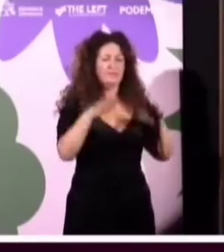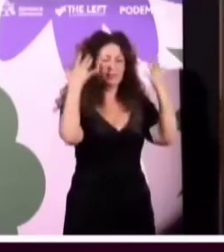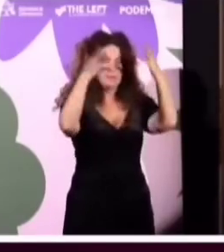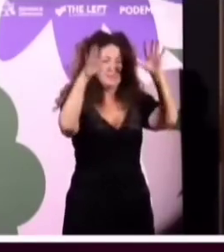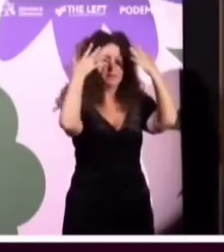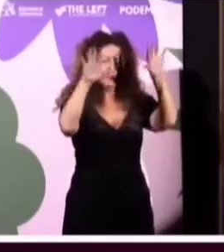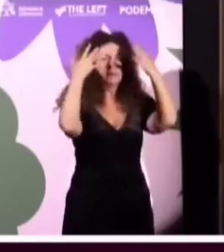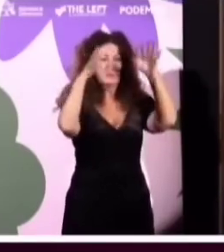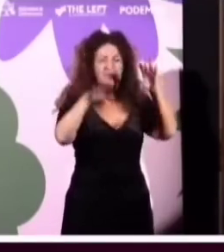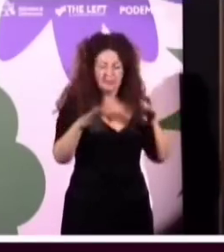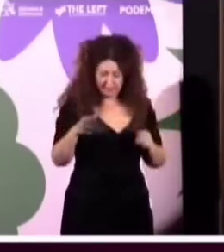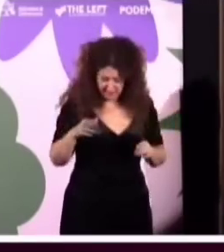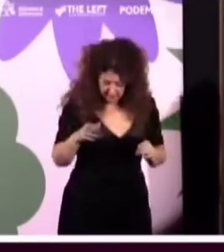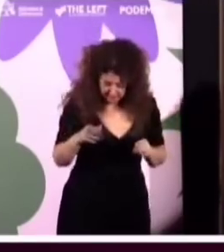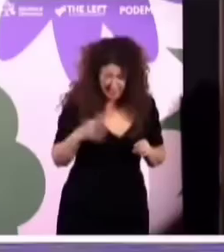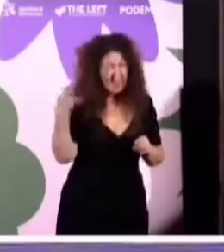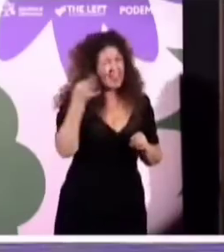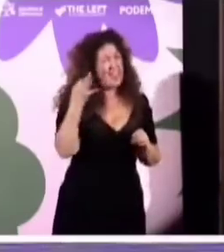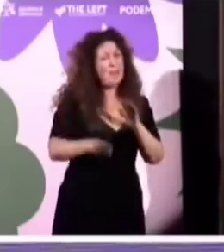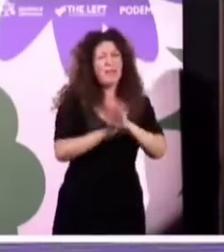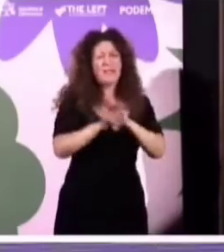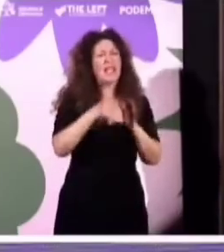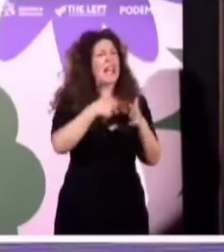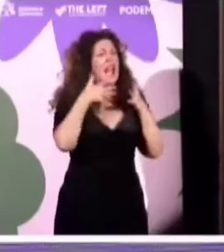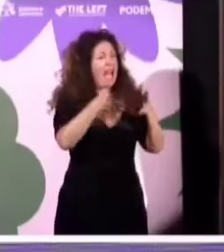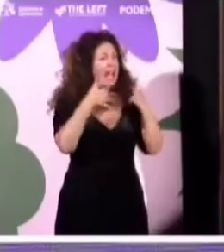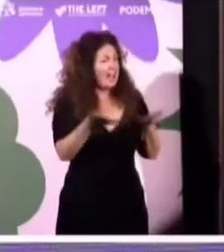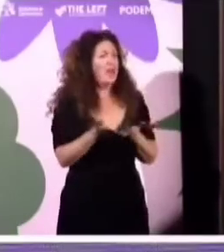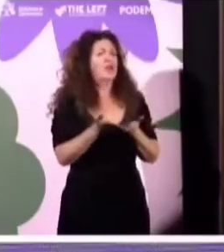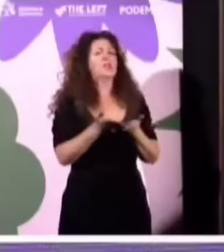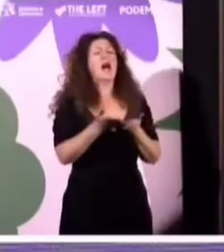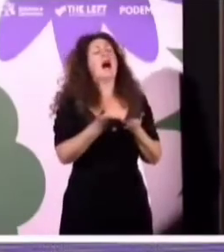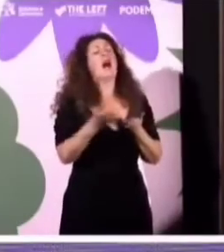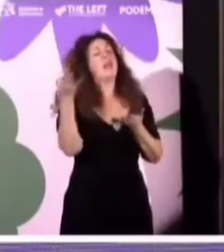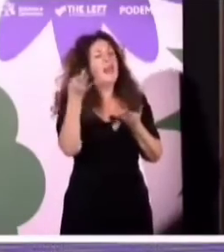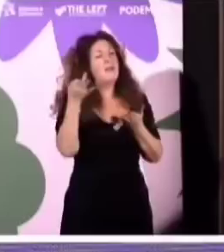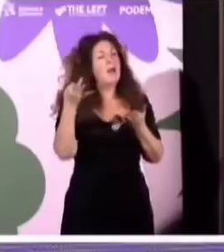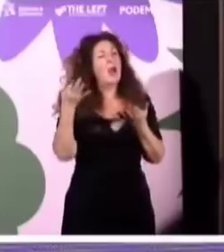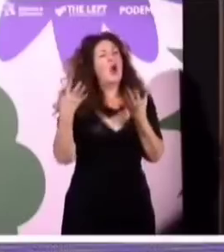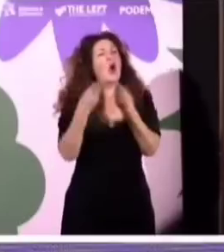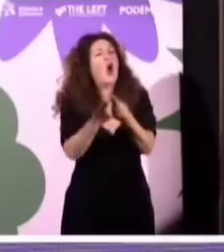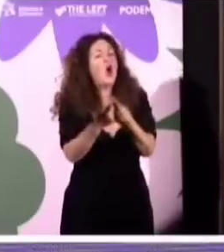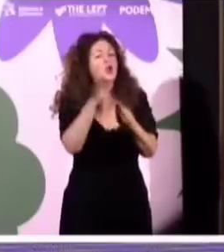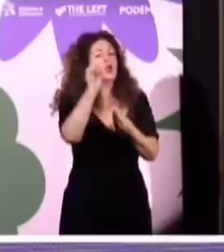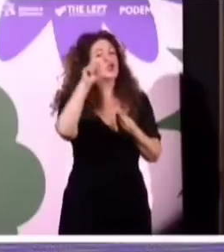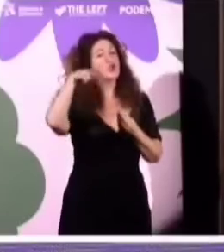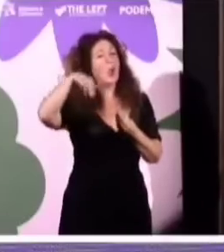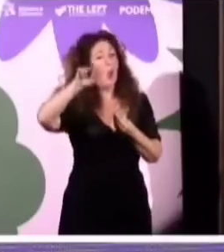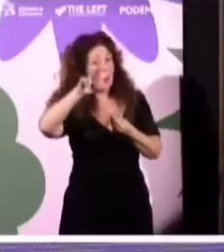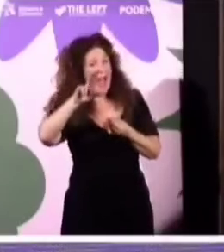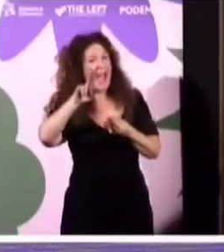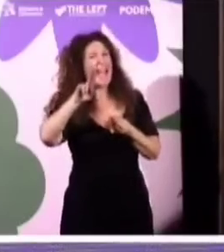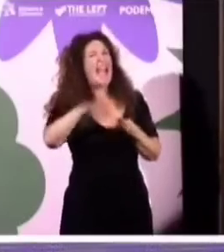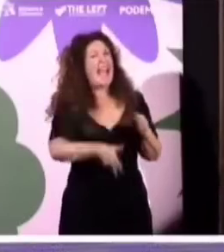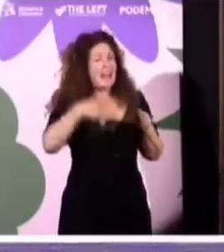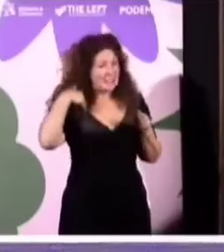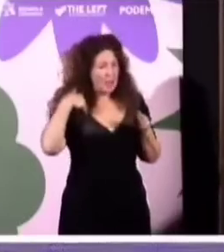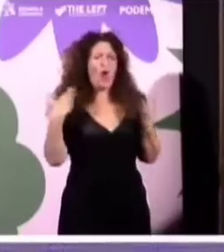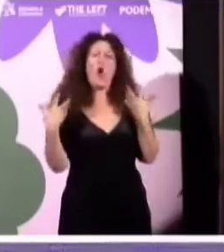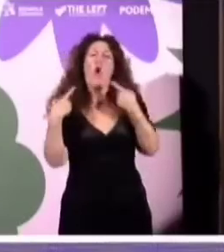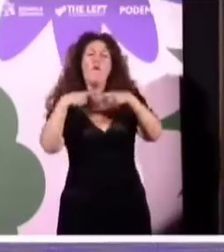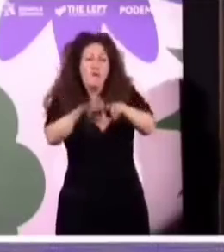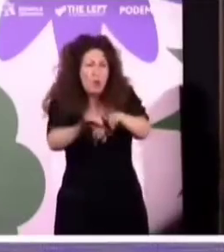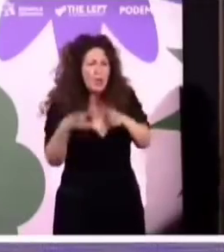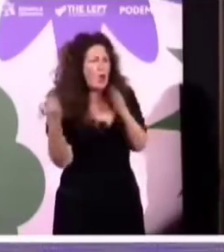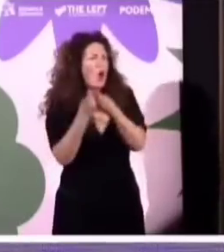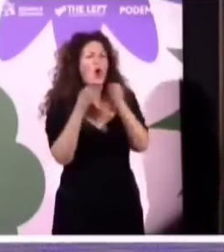Y tiene que seguir siendo generosa. Y tiene que apostar por confluir con Sumar en las elecciones generales. Y tiene que apostar por confluir